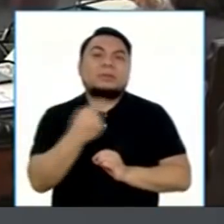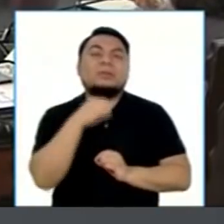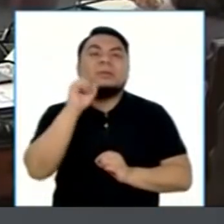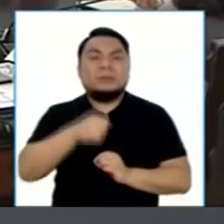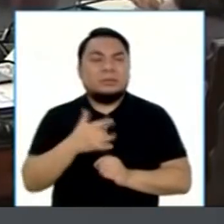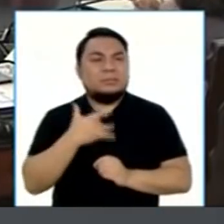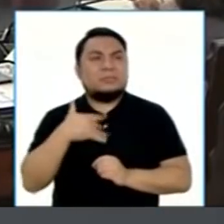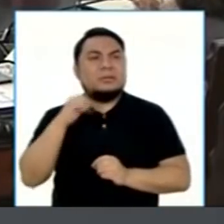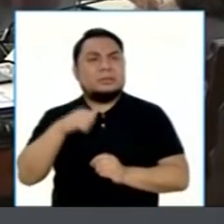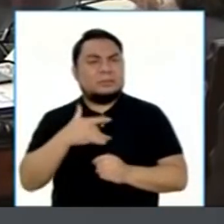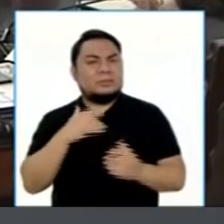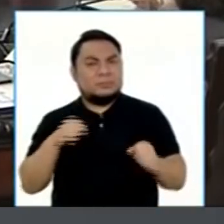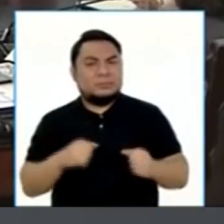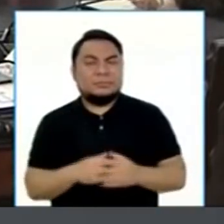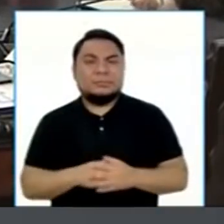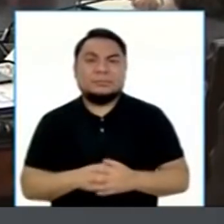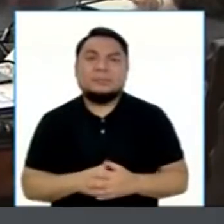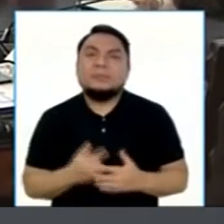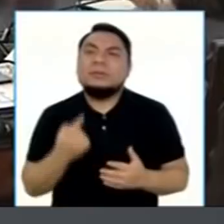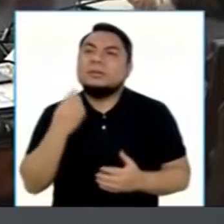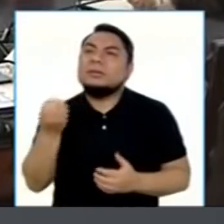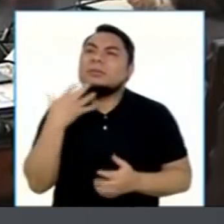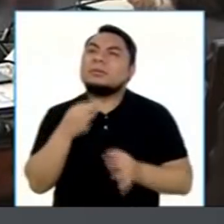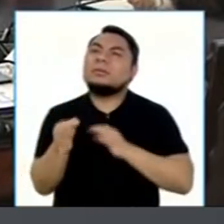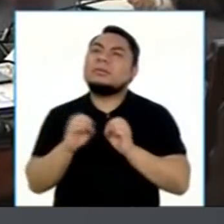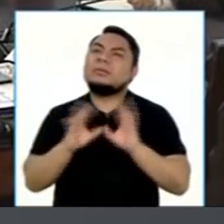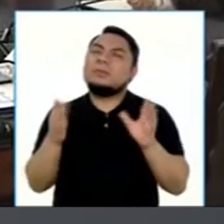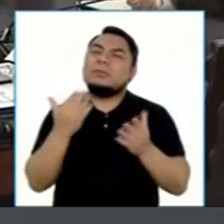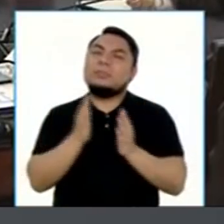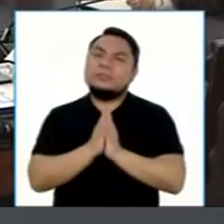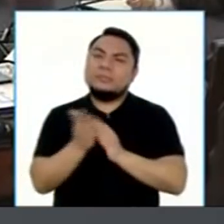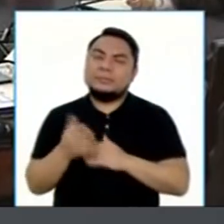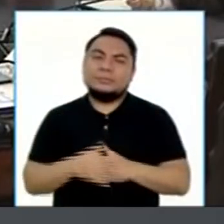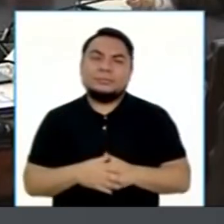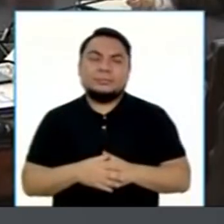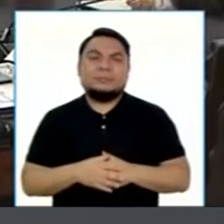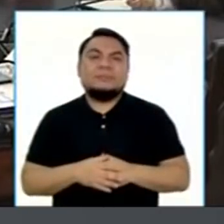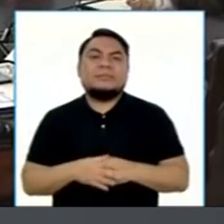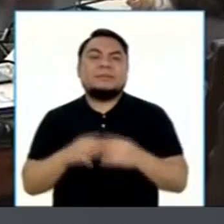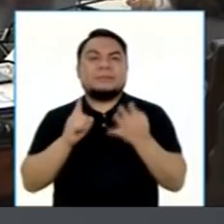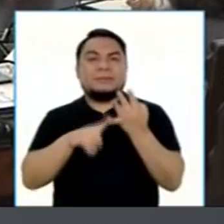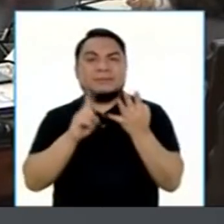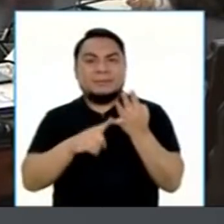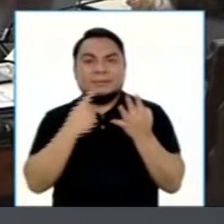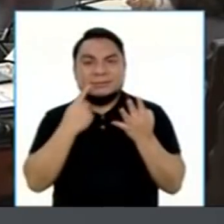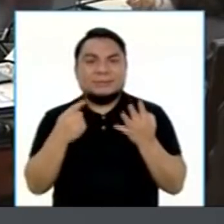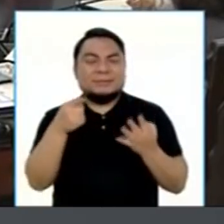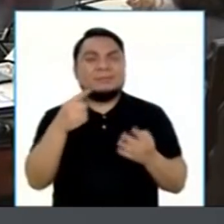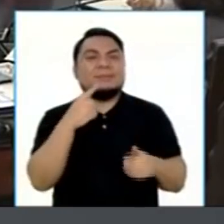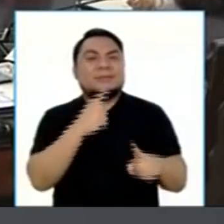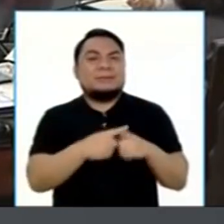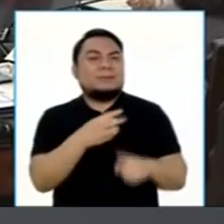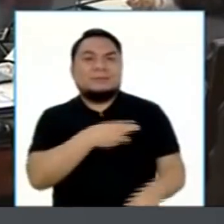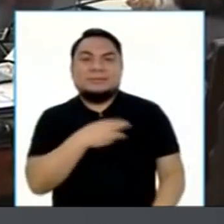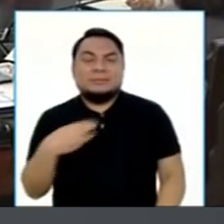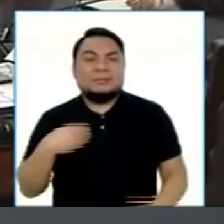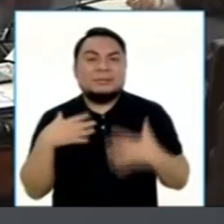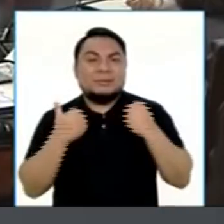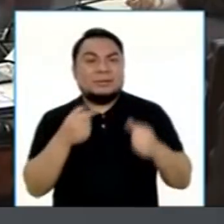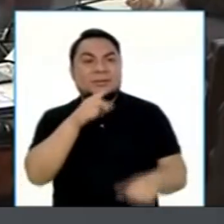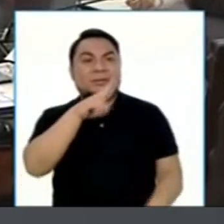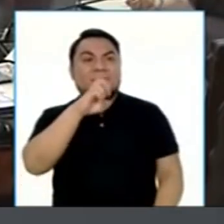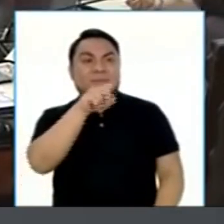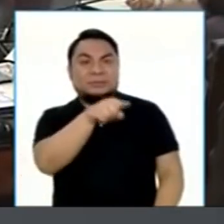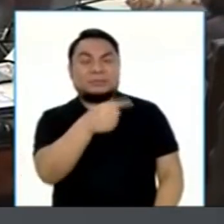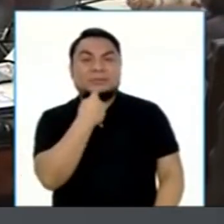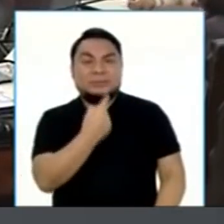sí presentaban síntomas. ¿Podría aclarar esas afirmaciones? Por último, el ex ministro de Salud, Víctor